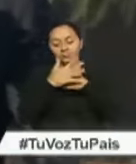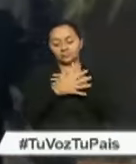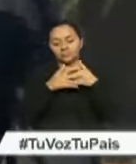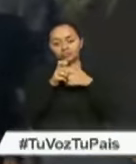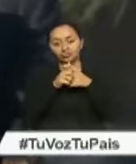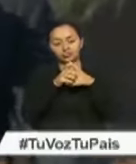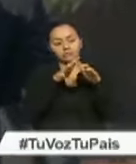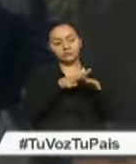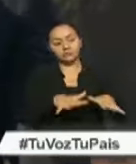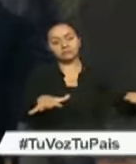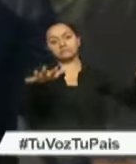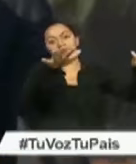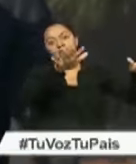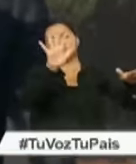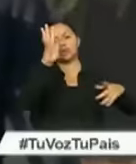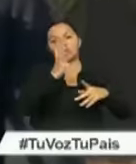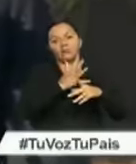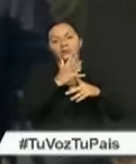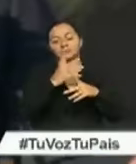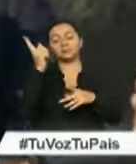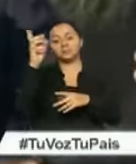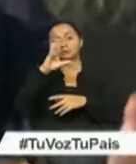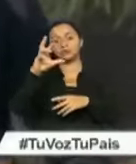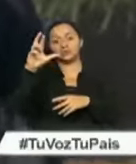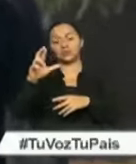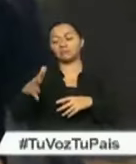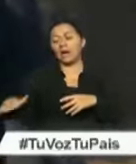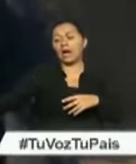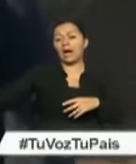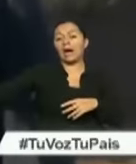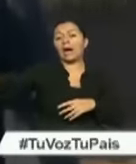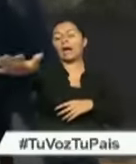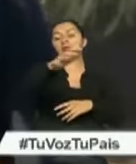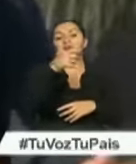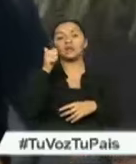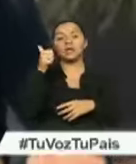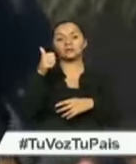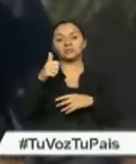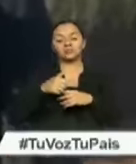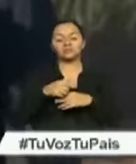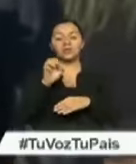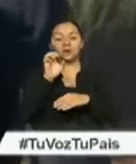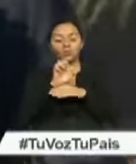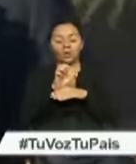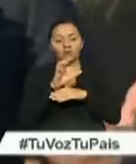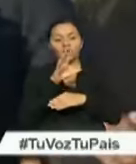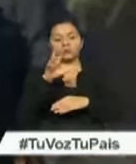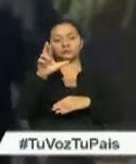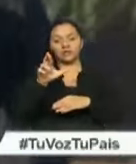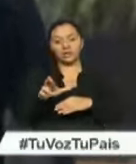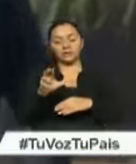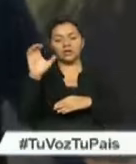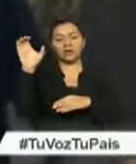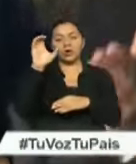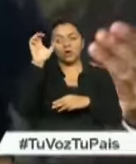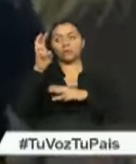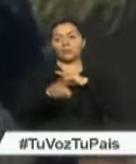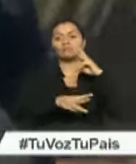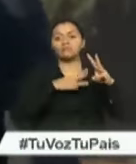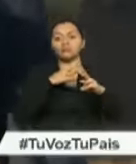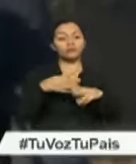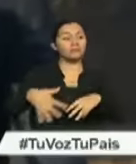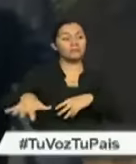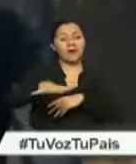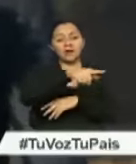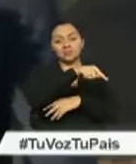mar ecuatoriano que el territorio continental. Ahí está gran parte del futuro de Ecuador, Costa Rica, Colombia, de la humanidad. Es muy poco lo que